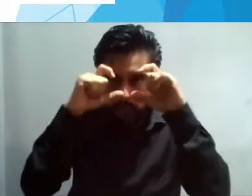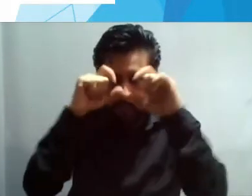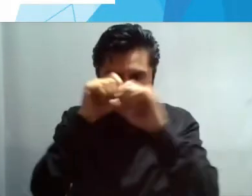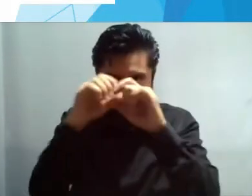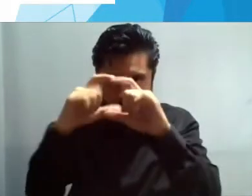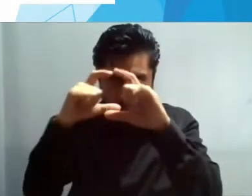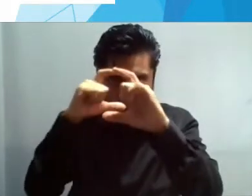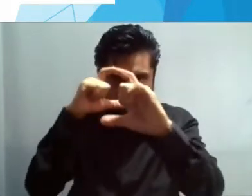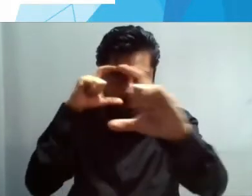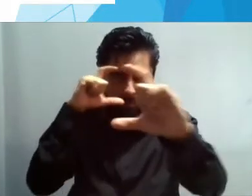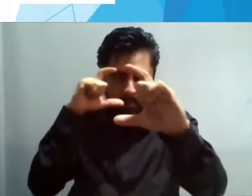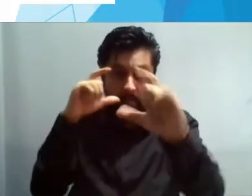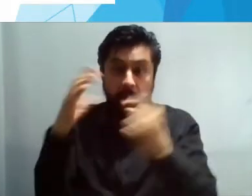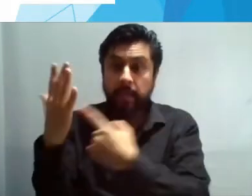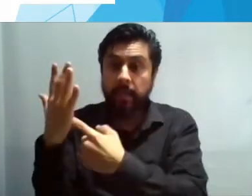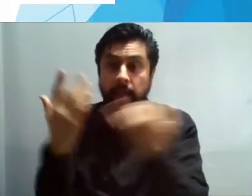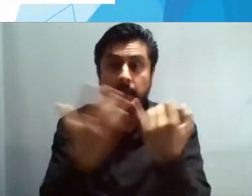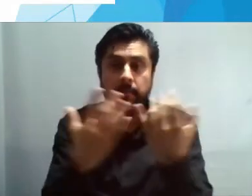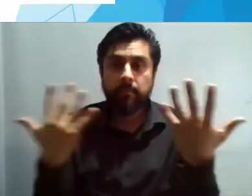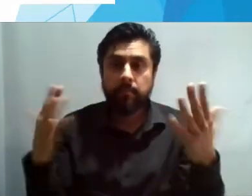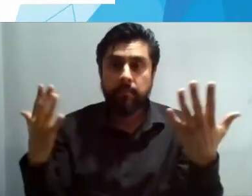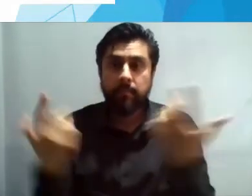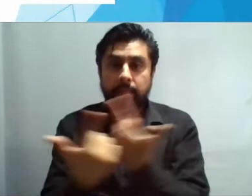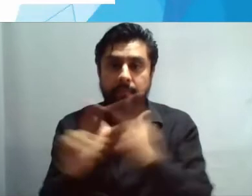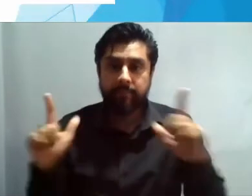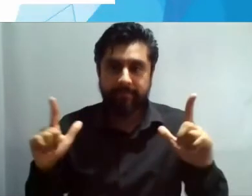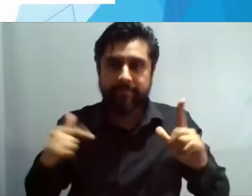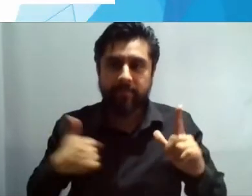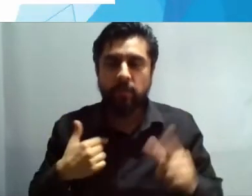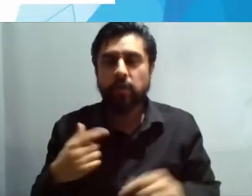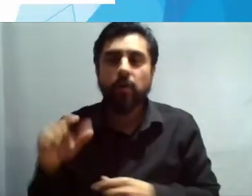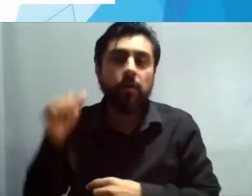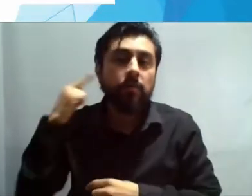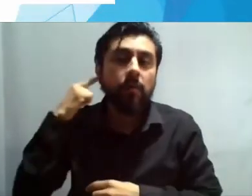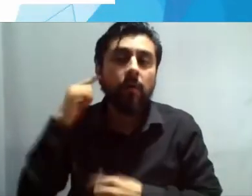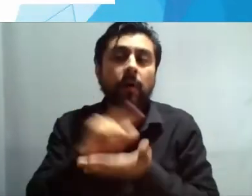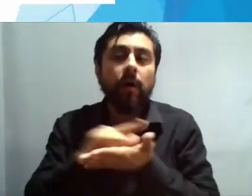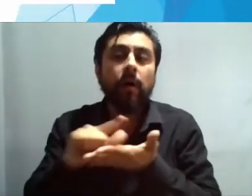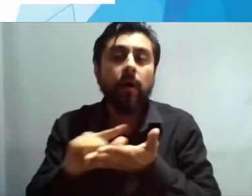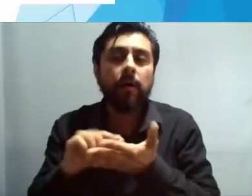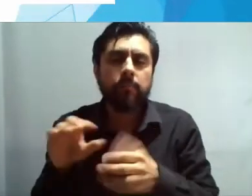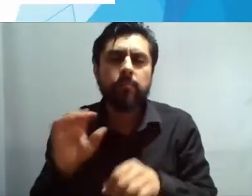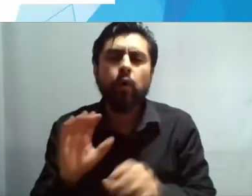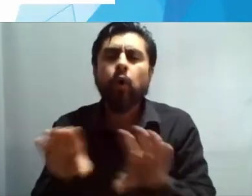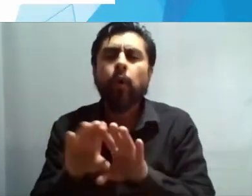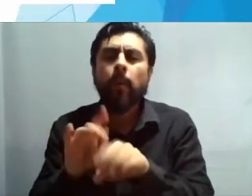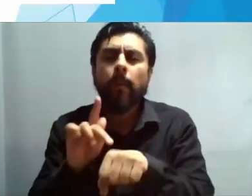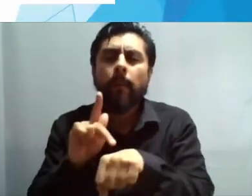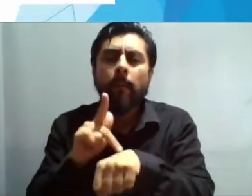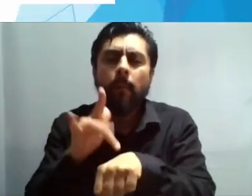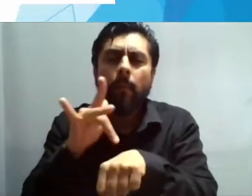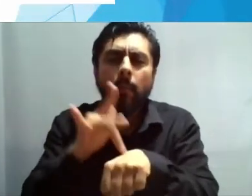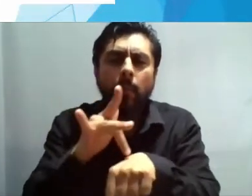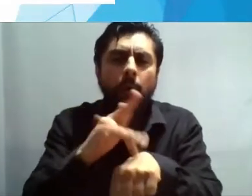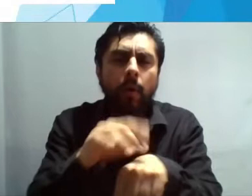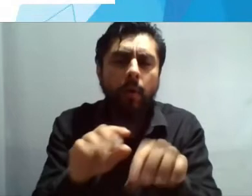tengo mi mano derecha y mi mano izquierda para poder limpiar. Y yo voy tocando y voy limpiando